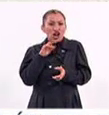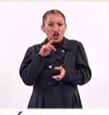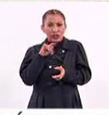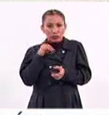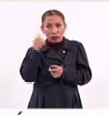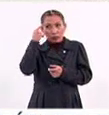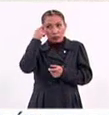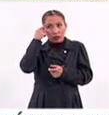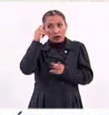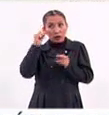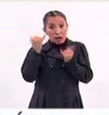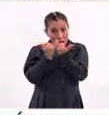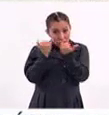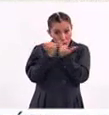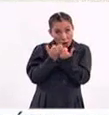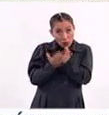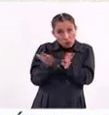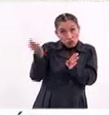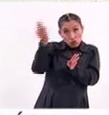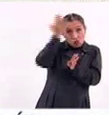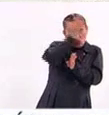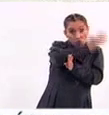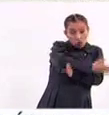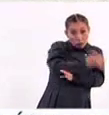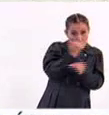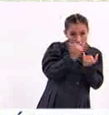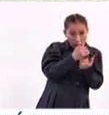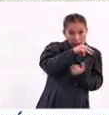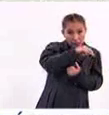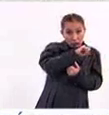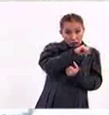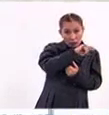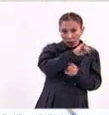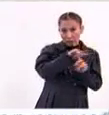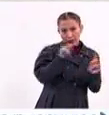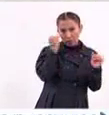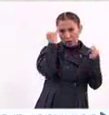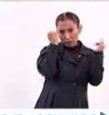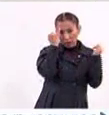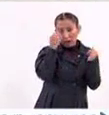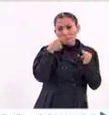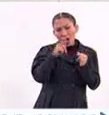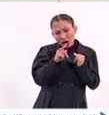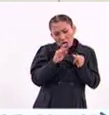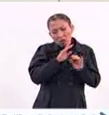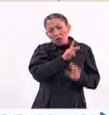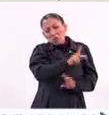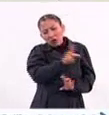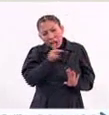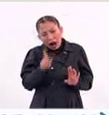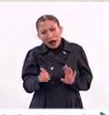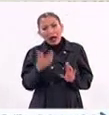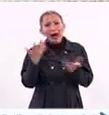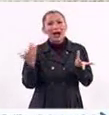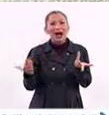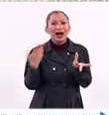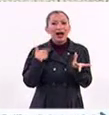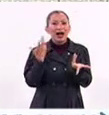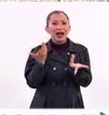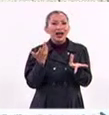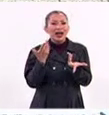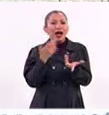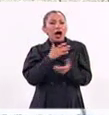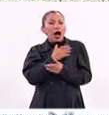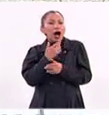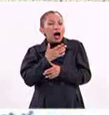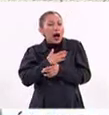lo entendemos, pues no es el mismo erotismo que se entendía en Mesoamérica, claro, pero se comparte lo que es el amor